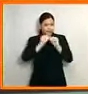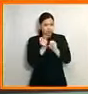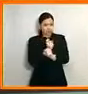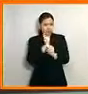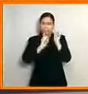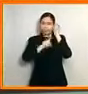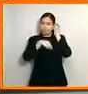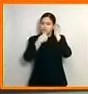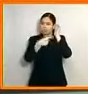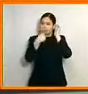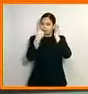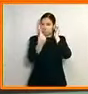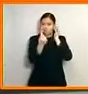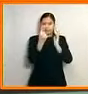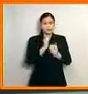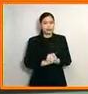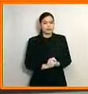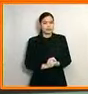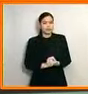el número ganador para más.